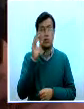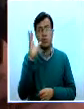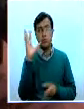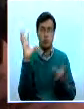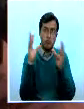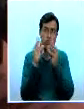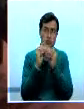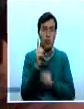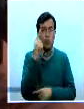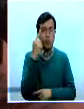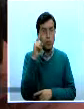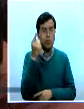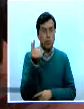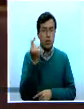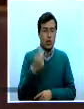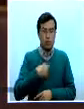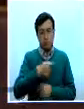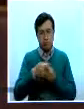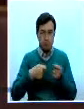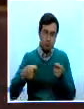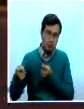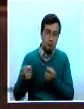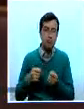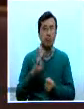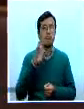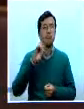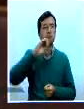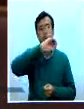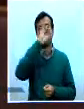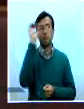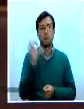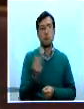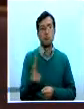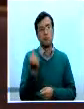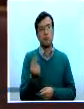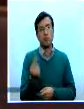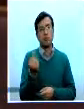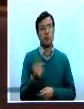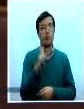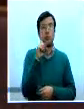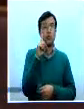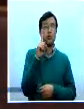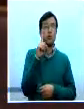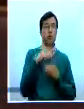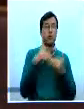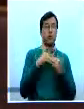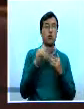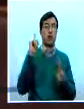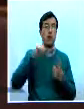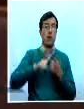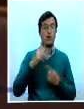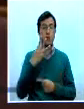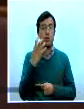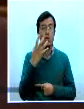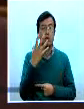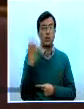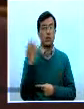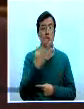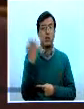personas reciben utilidades y de ellas el 70% de utilidades que van desde un dólar hasta 500 dólares